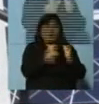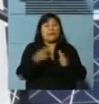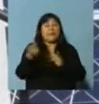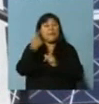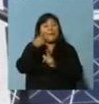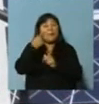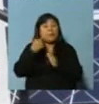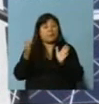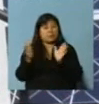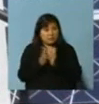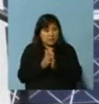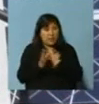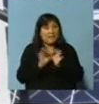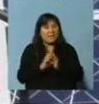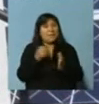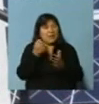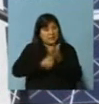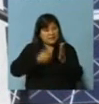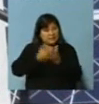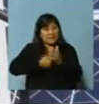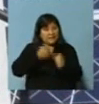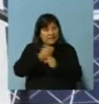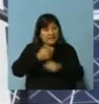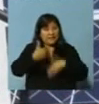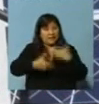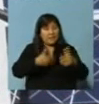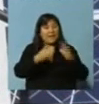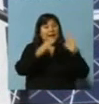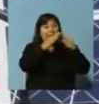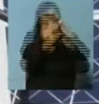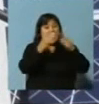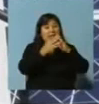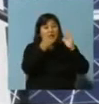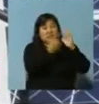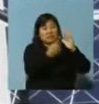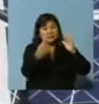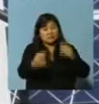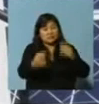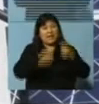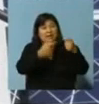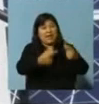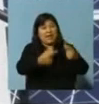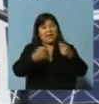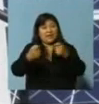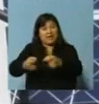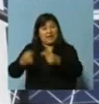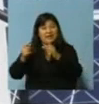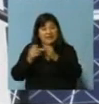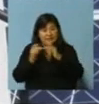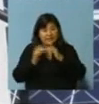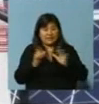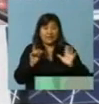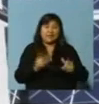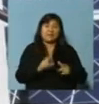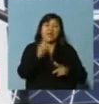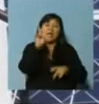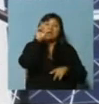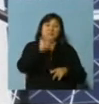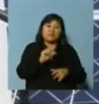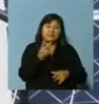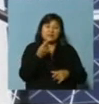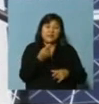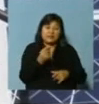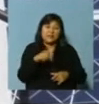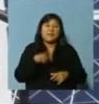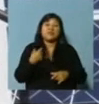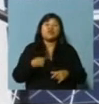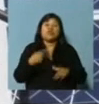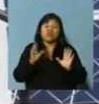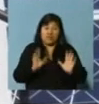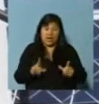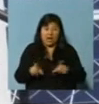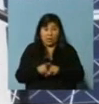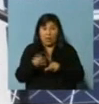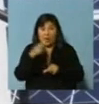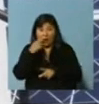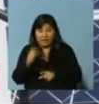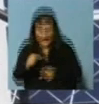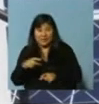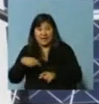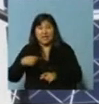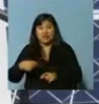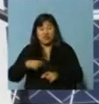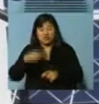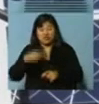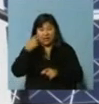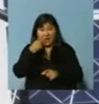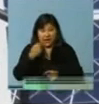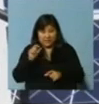ir por más, es decir, vamos a llegar a cada casa y vamos a llegar con una tarifa social. Así como tenemos con EGESA una tarifa social